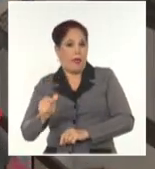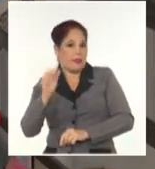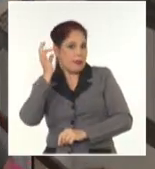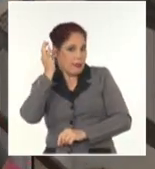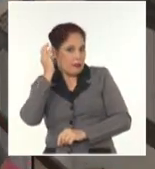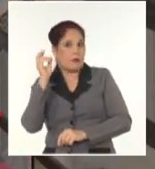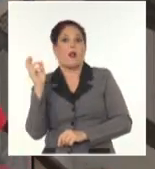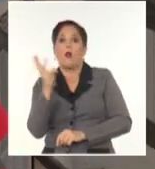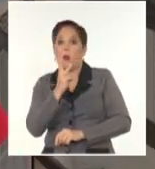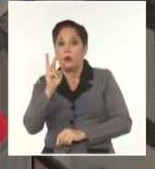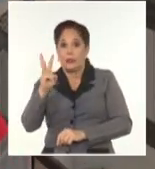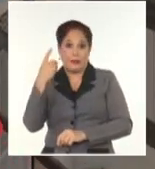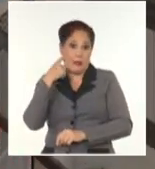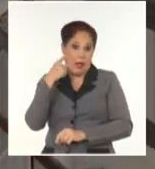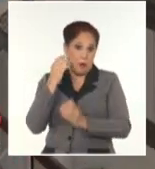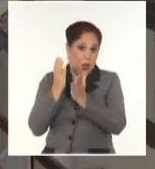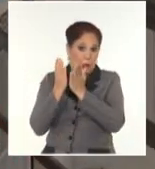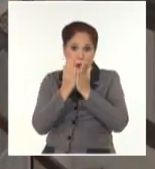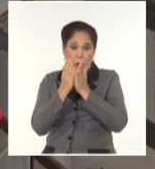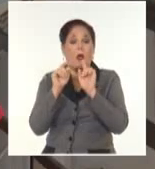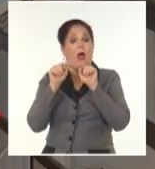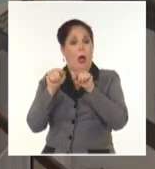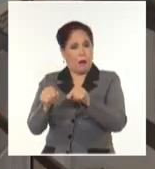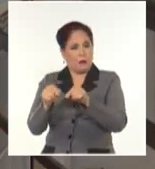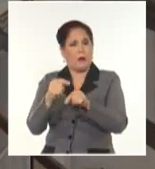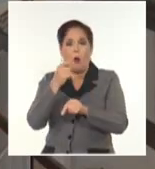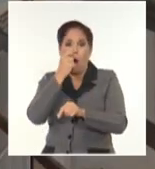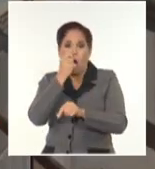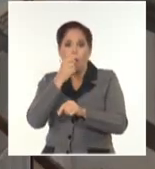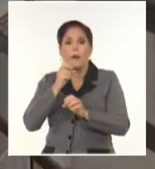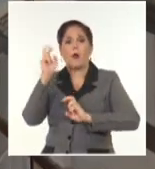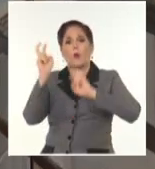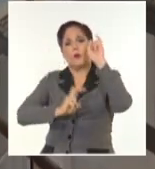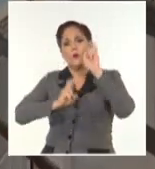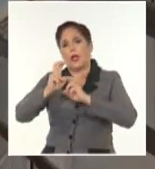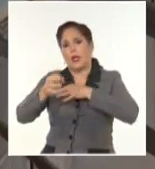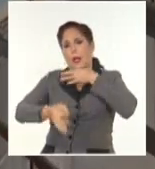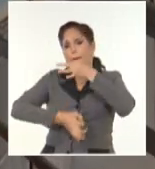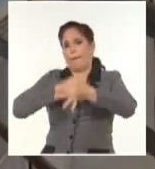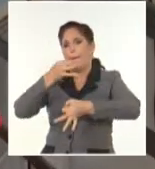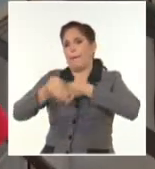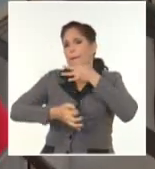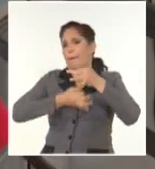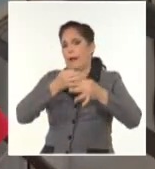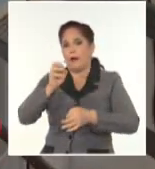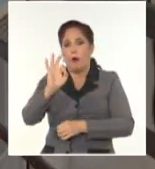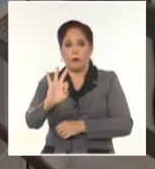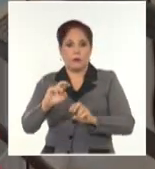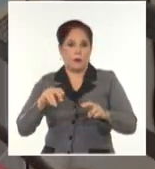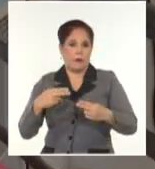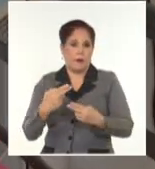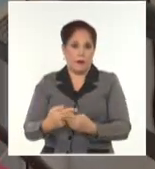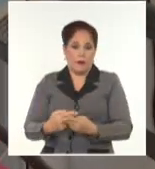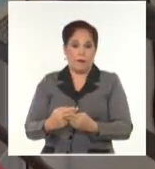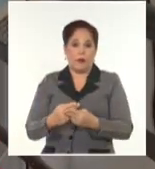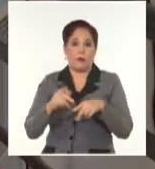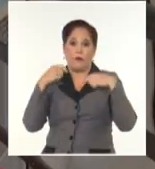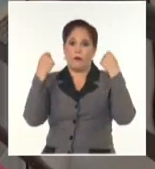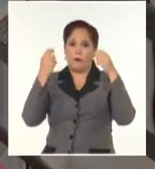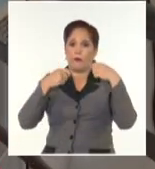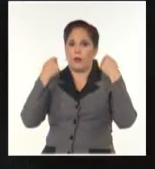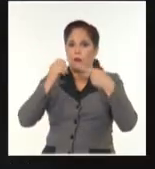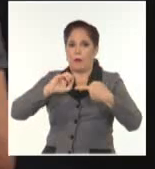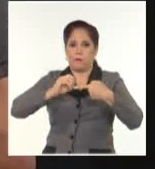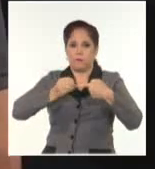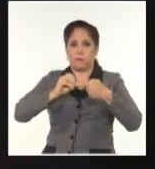compartiendo sus saberes, algo que signa de manera muy especial esta 8ª edición y en el amplio